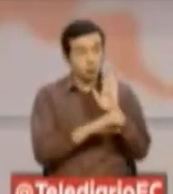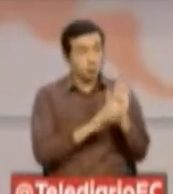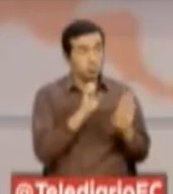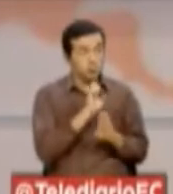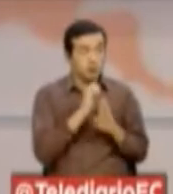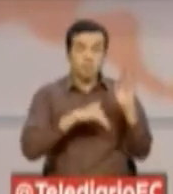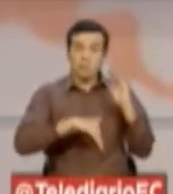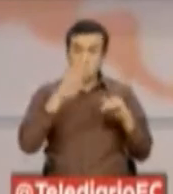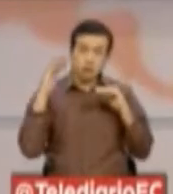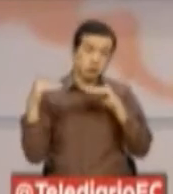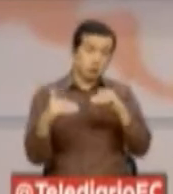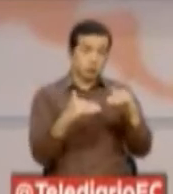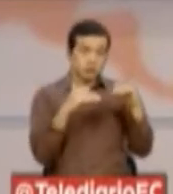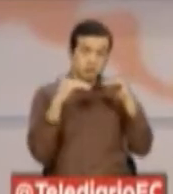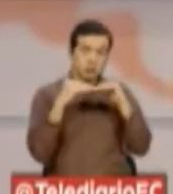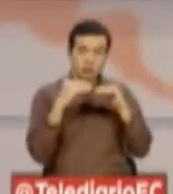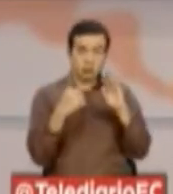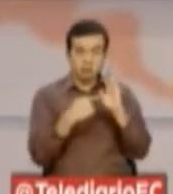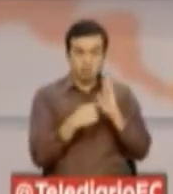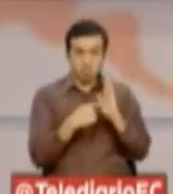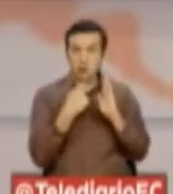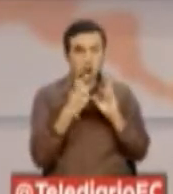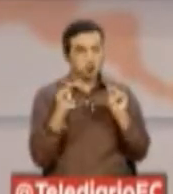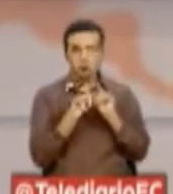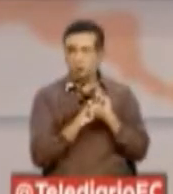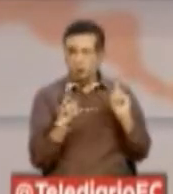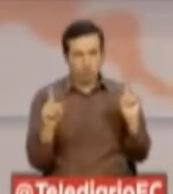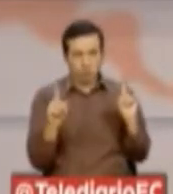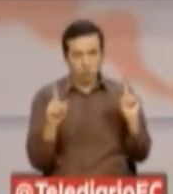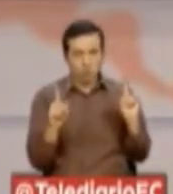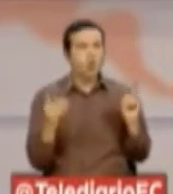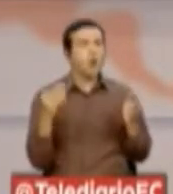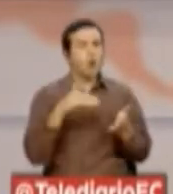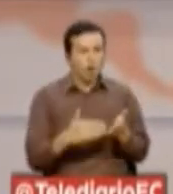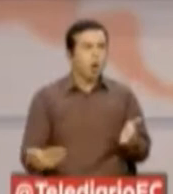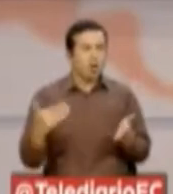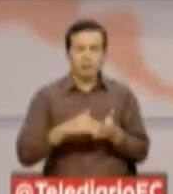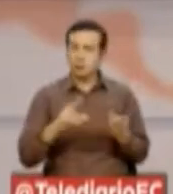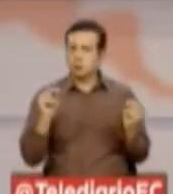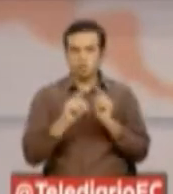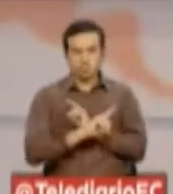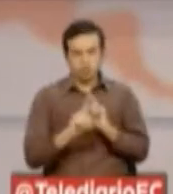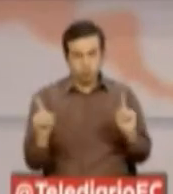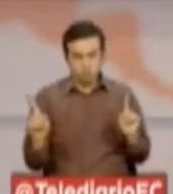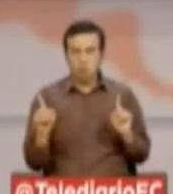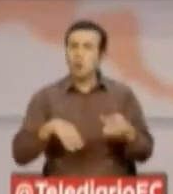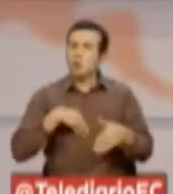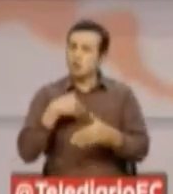han establecido la no reelección presidencial al menos la no reelección inmediata o con limitación